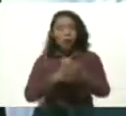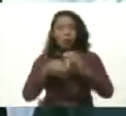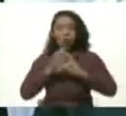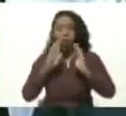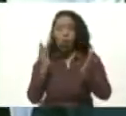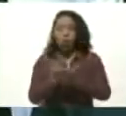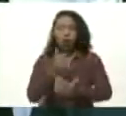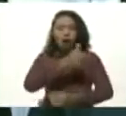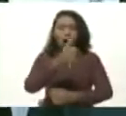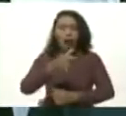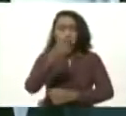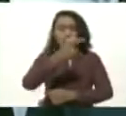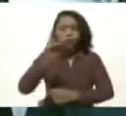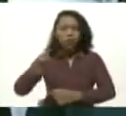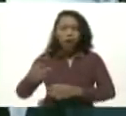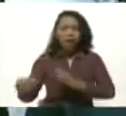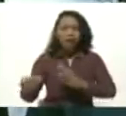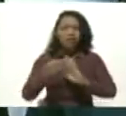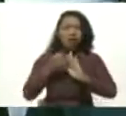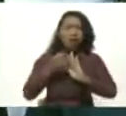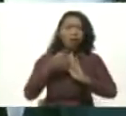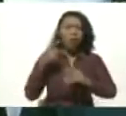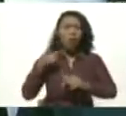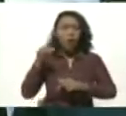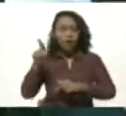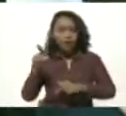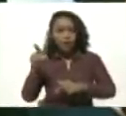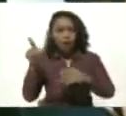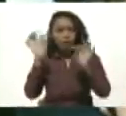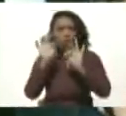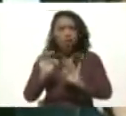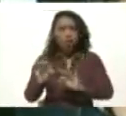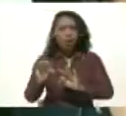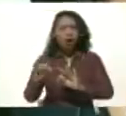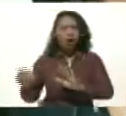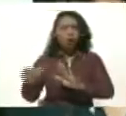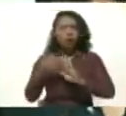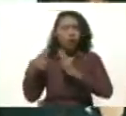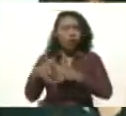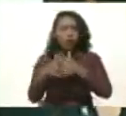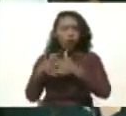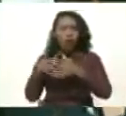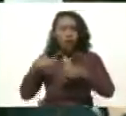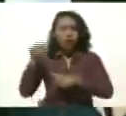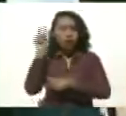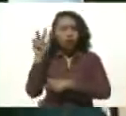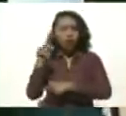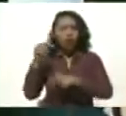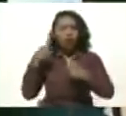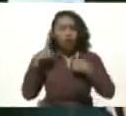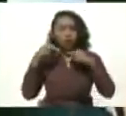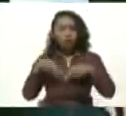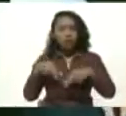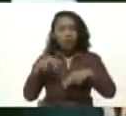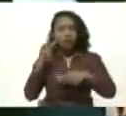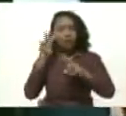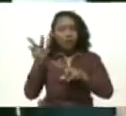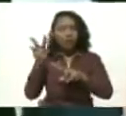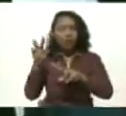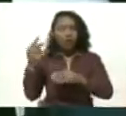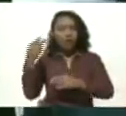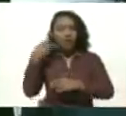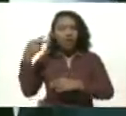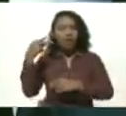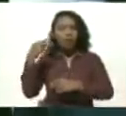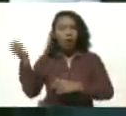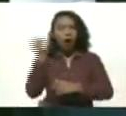a cada ciudadano que ha sido afectado por la medida de Estados Unidos contra Venezuela, a los caboverdianos que son víctimas de